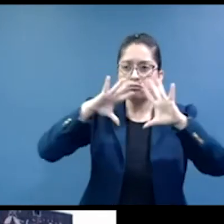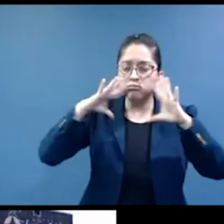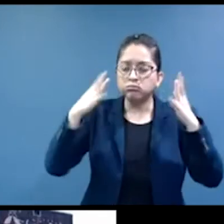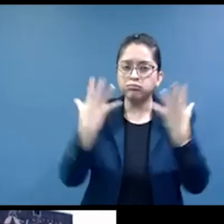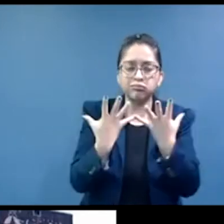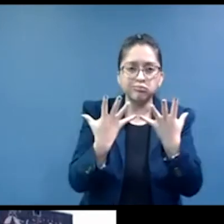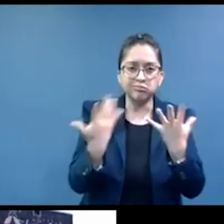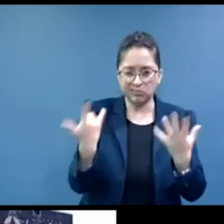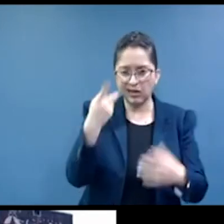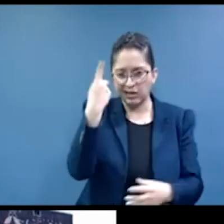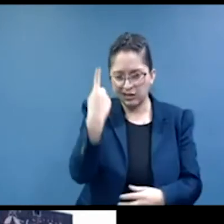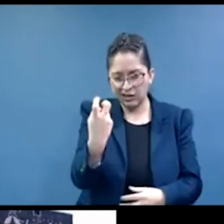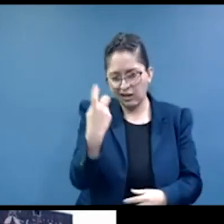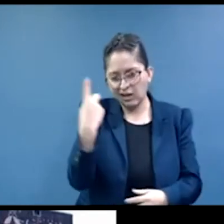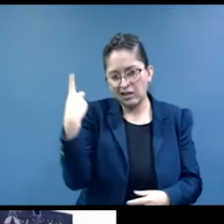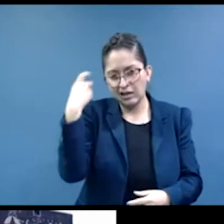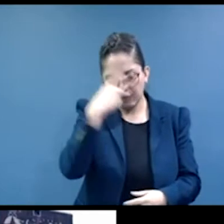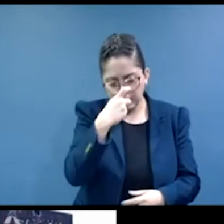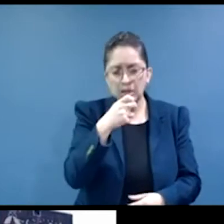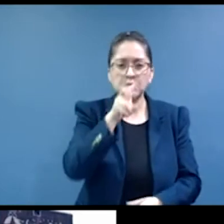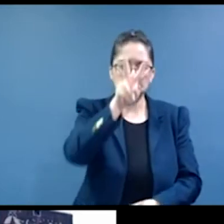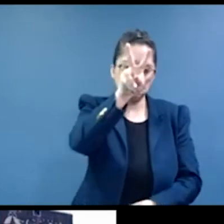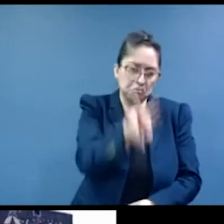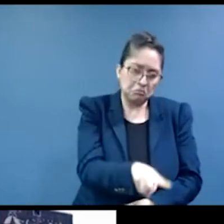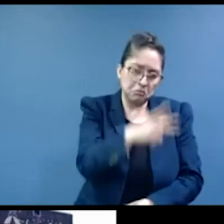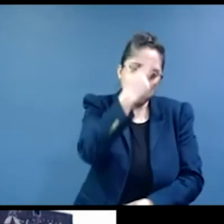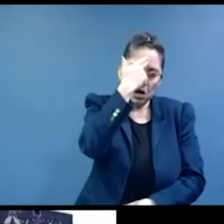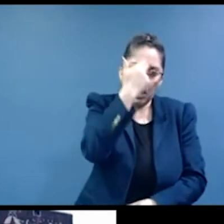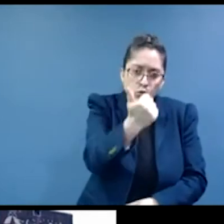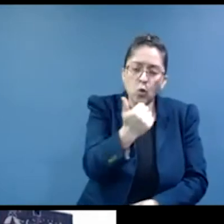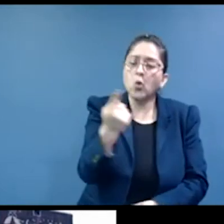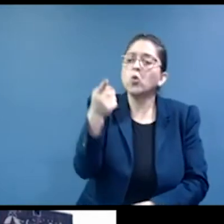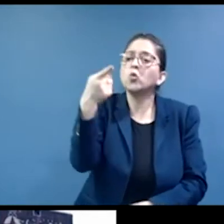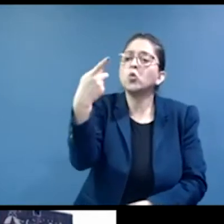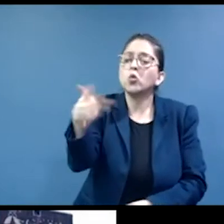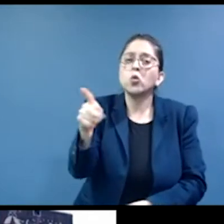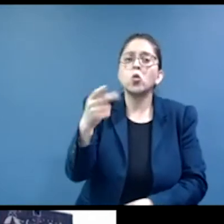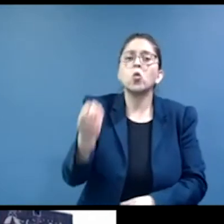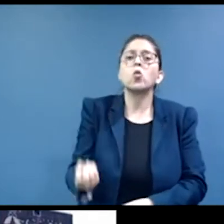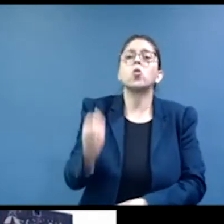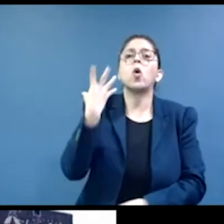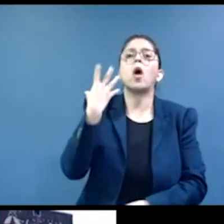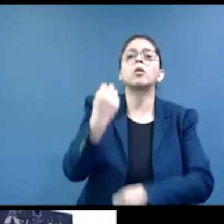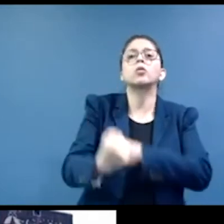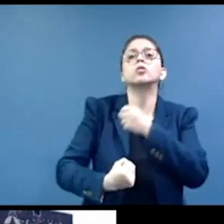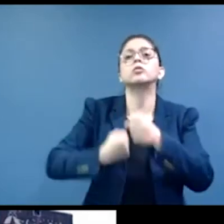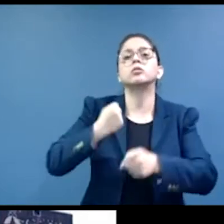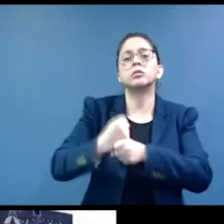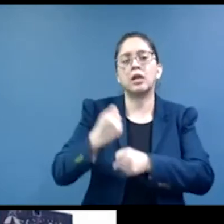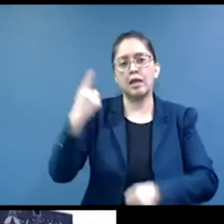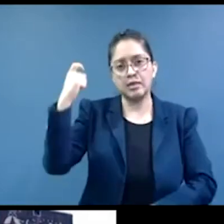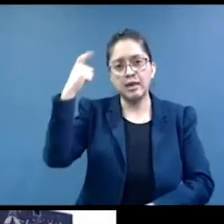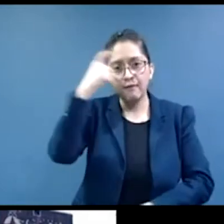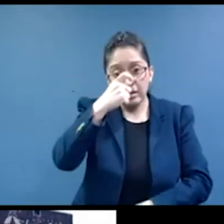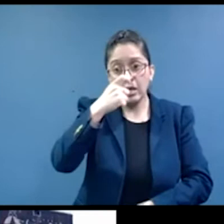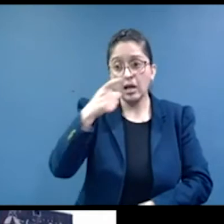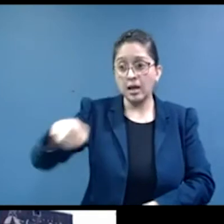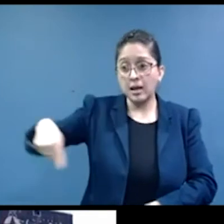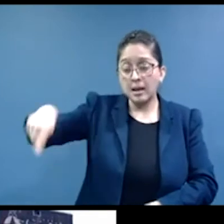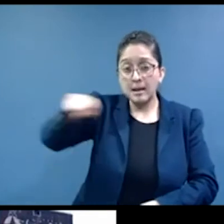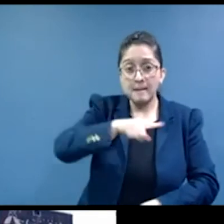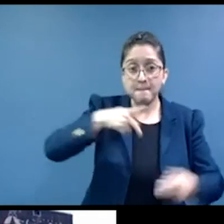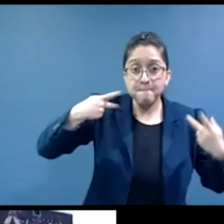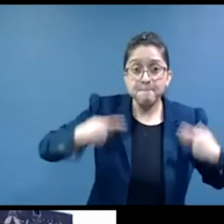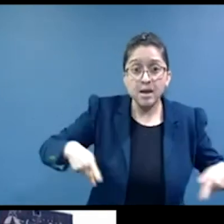También es cierto que la edad tiene una cuestión importante, y ahí yo llamaría a todas las mujeres que así lo deseen,